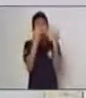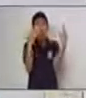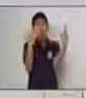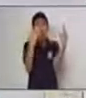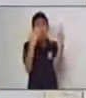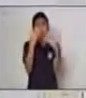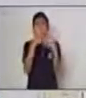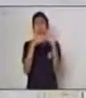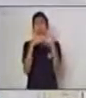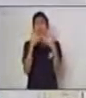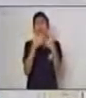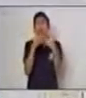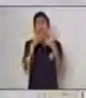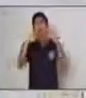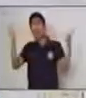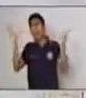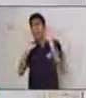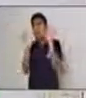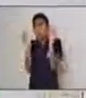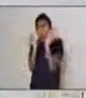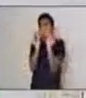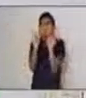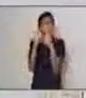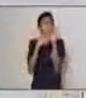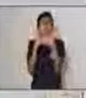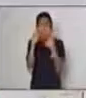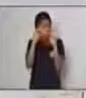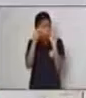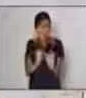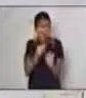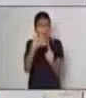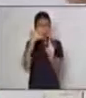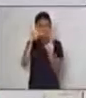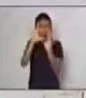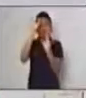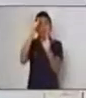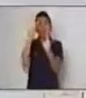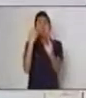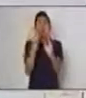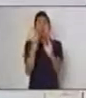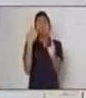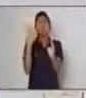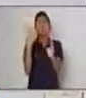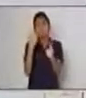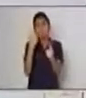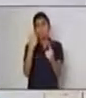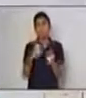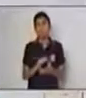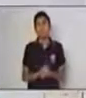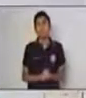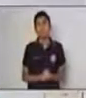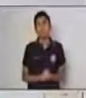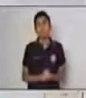números, sin importar qué tan grandes son los números o qué tan grande sea el grupo de números.